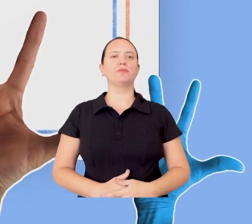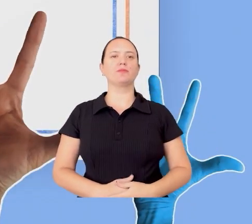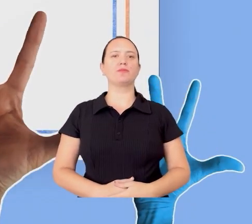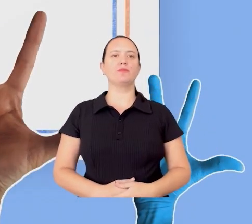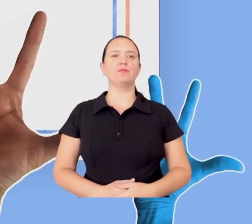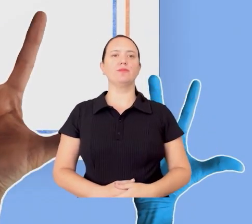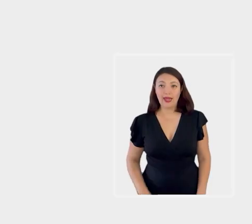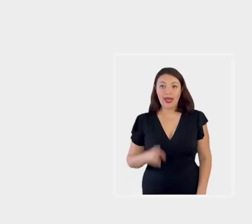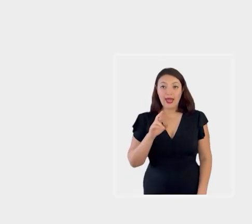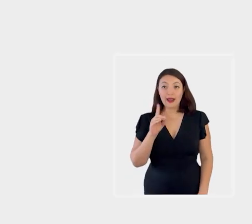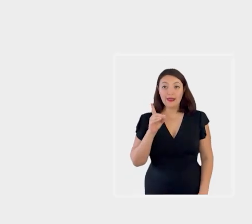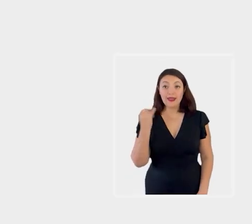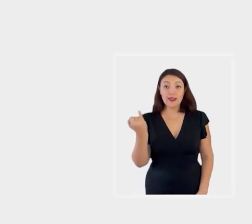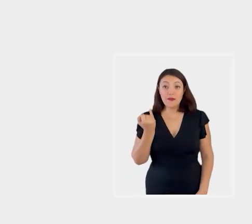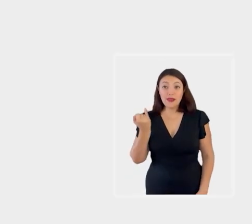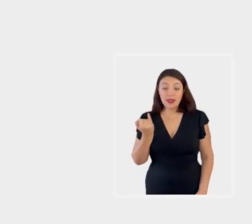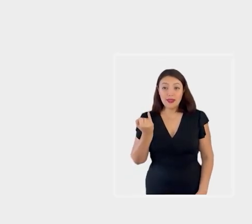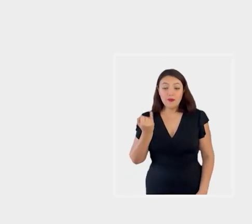humanista